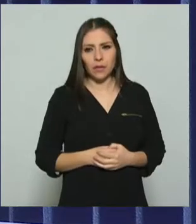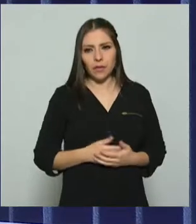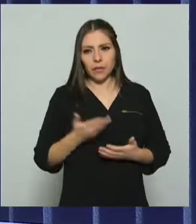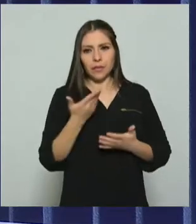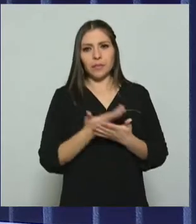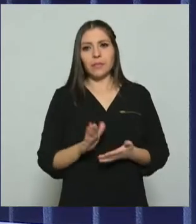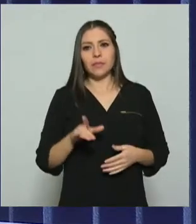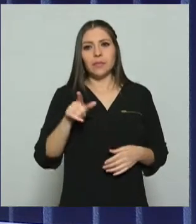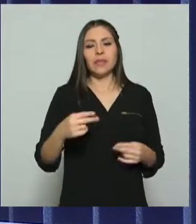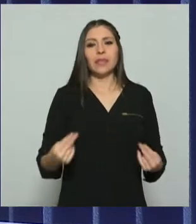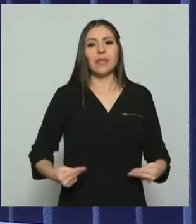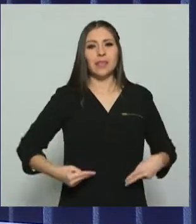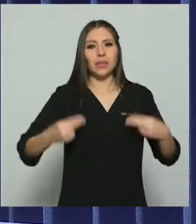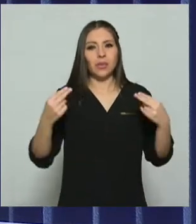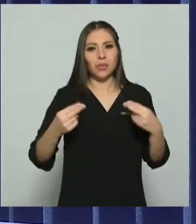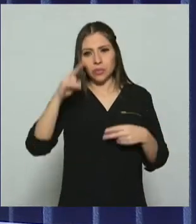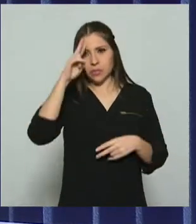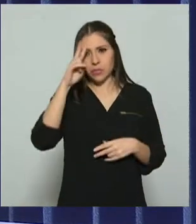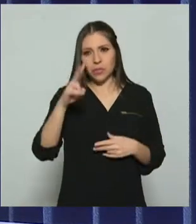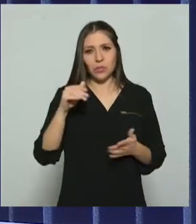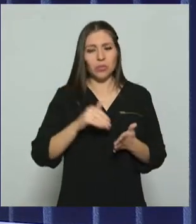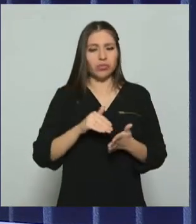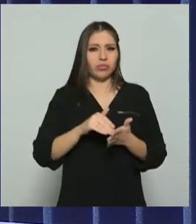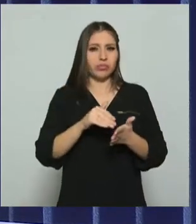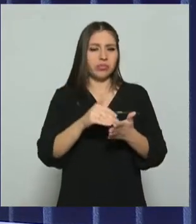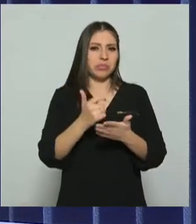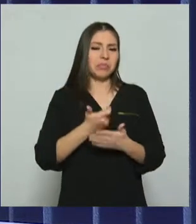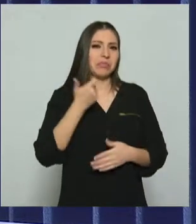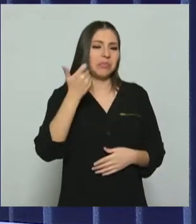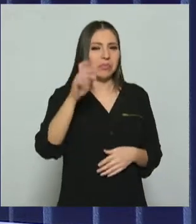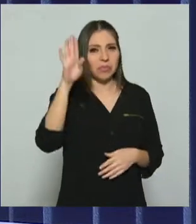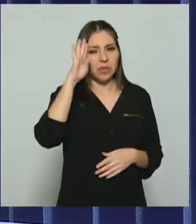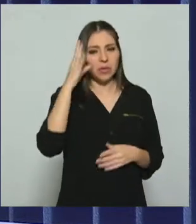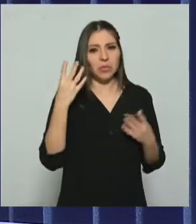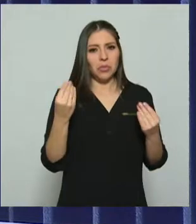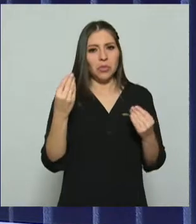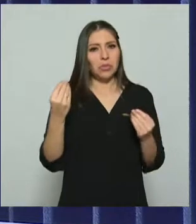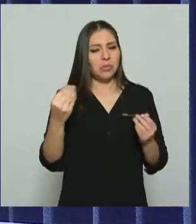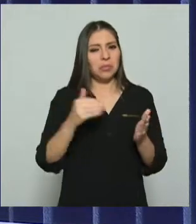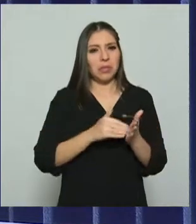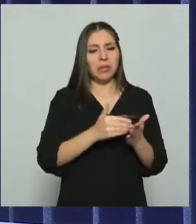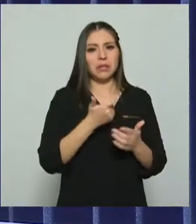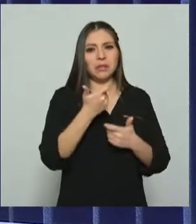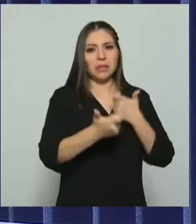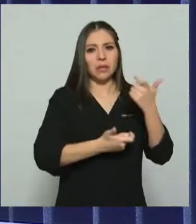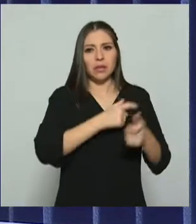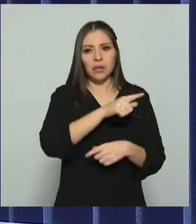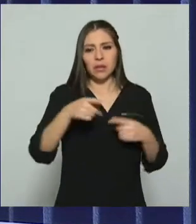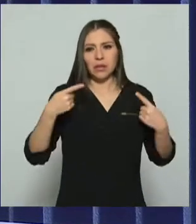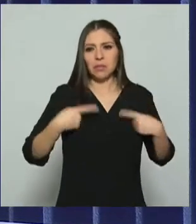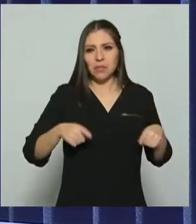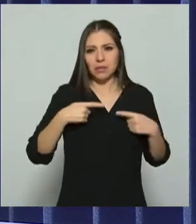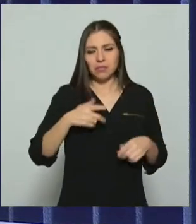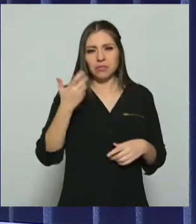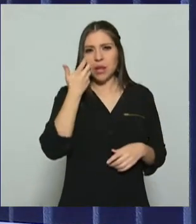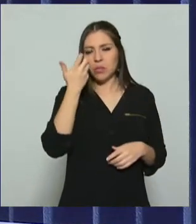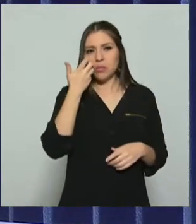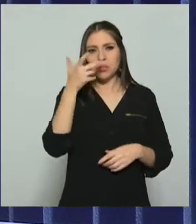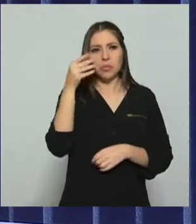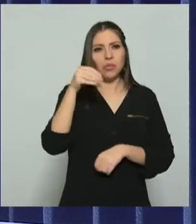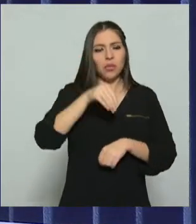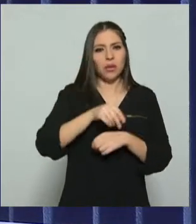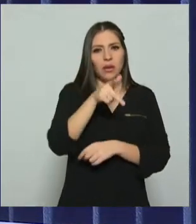negocio multimillonario. Se les paga miles de pesos a estos individuos sin escrúpulos, individuos infames que colocan